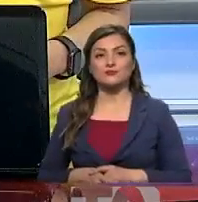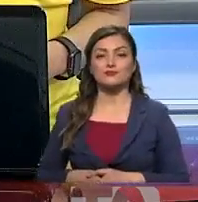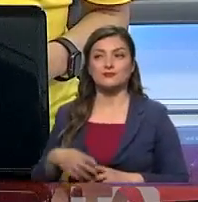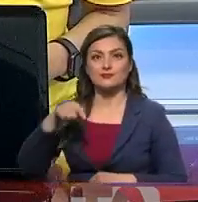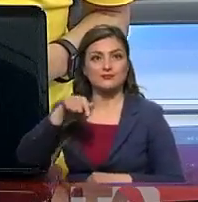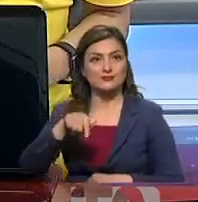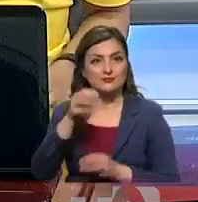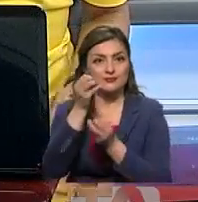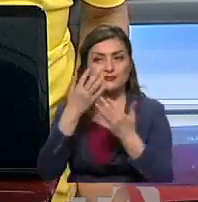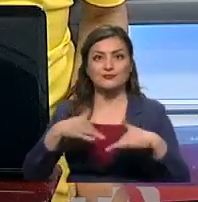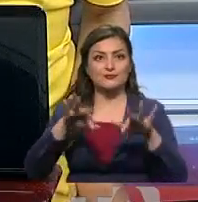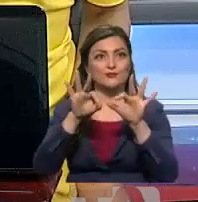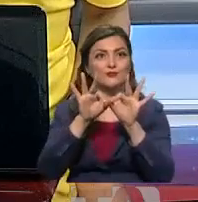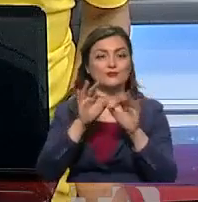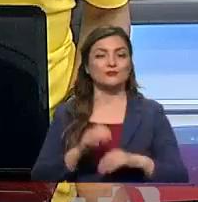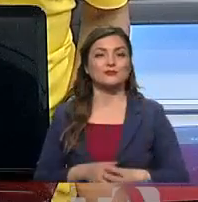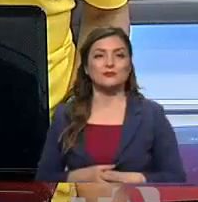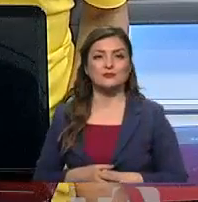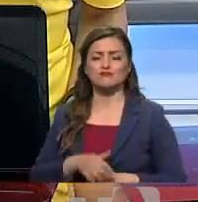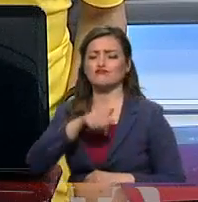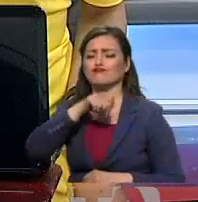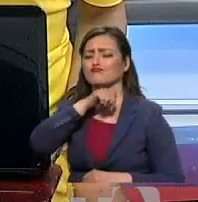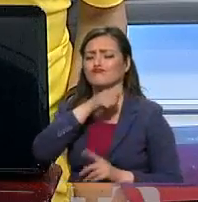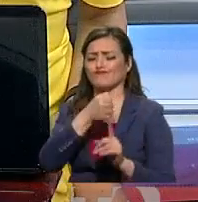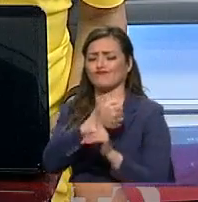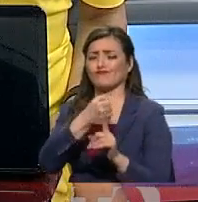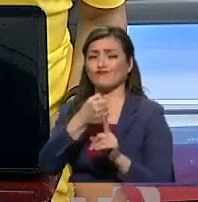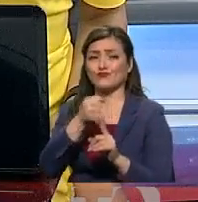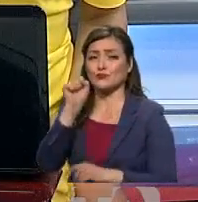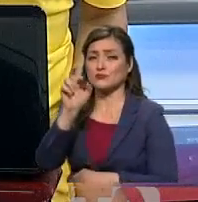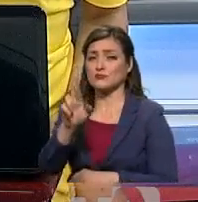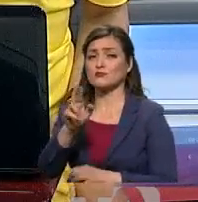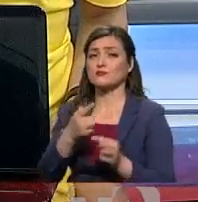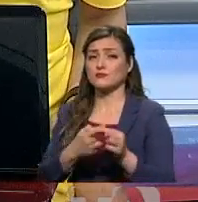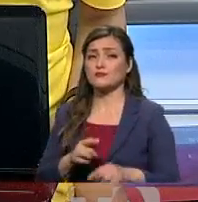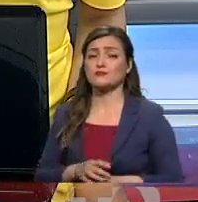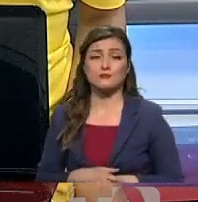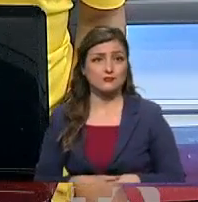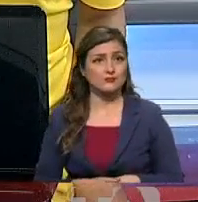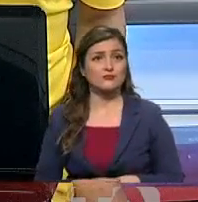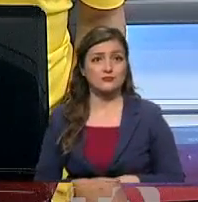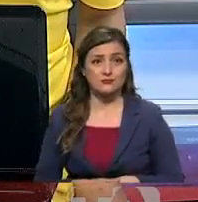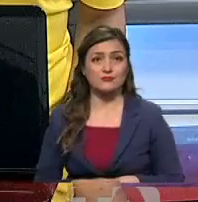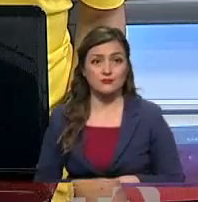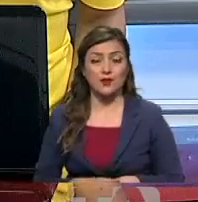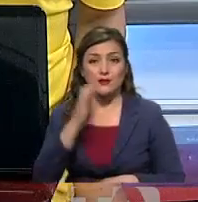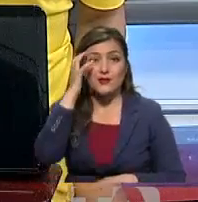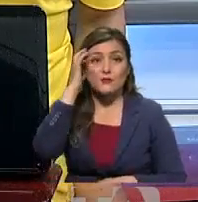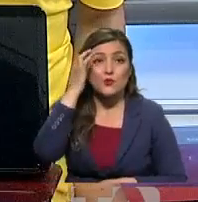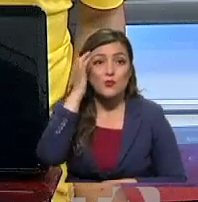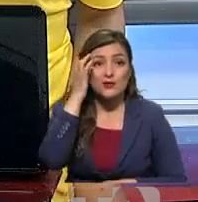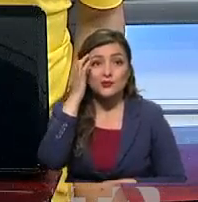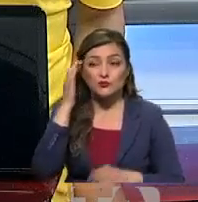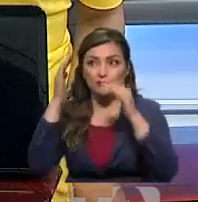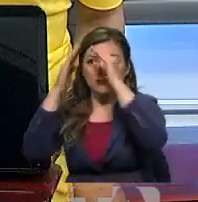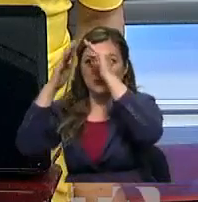Hoy en De Primera Mano, un violento asalto es registrado en el sur de la ciudad. Además, existe preocupación en las casas